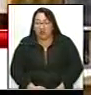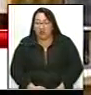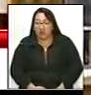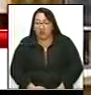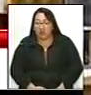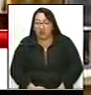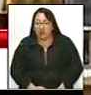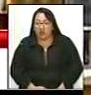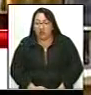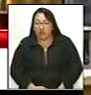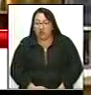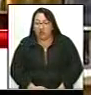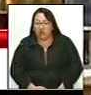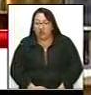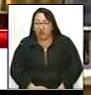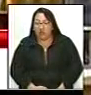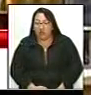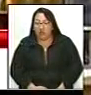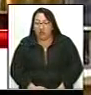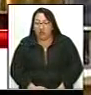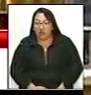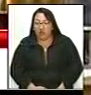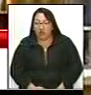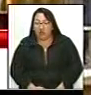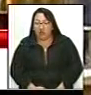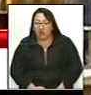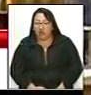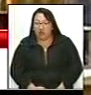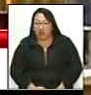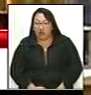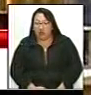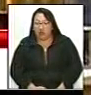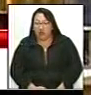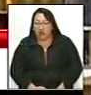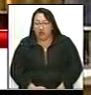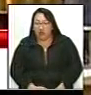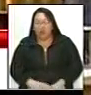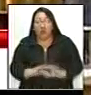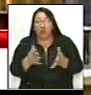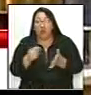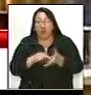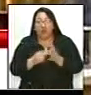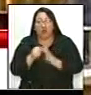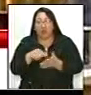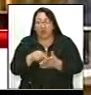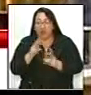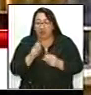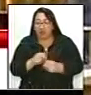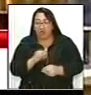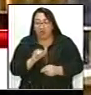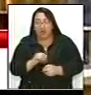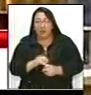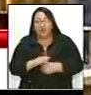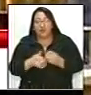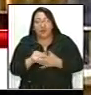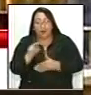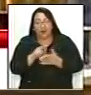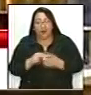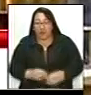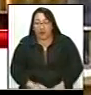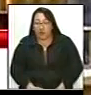pues, el hecho de que esté debidamente justificado. Eso no existe. Y en lo que ha leído